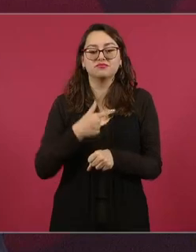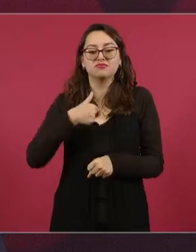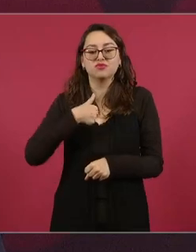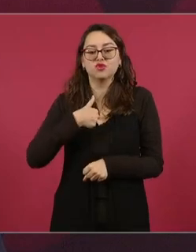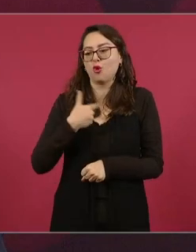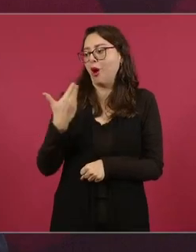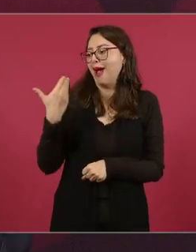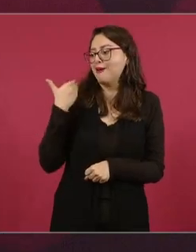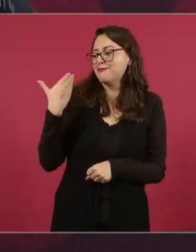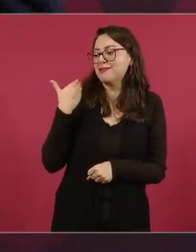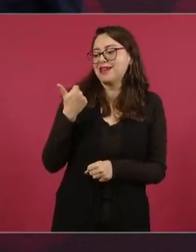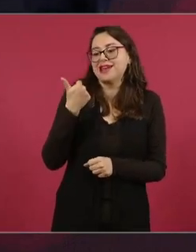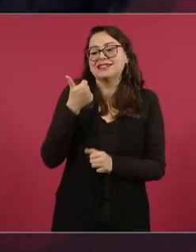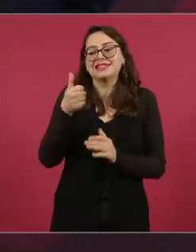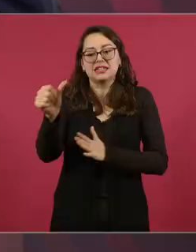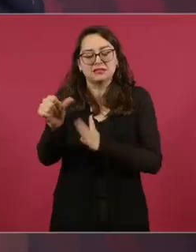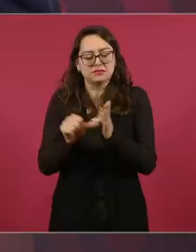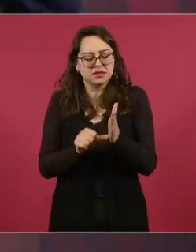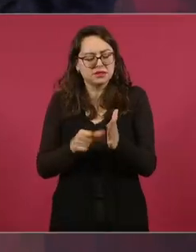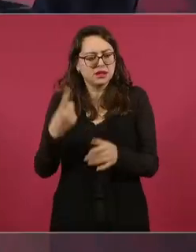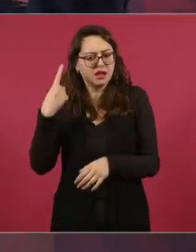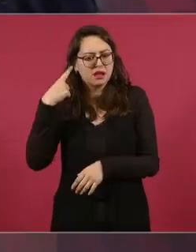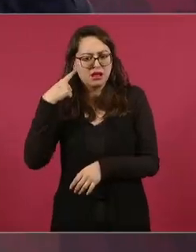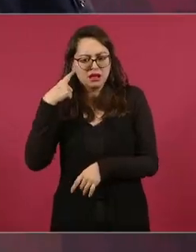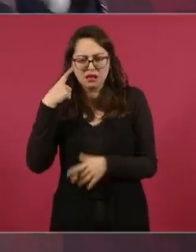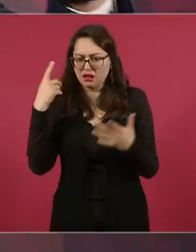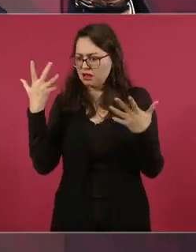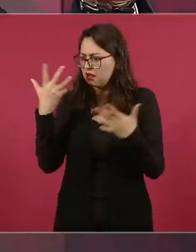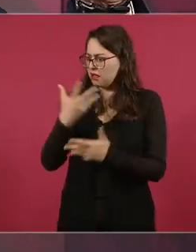un pacto de silencio